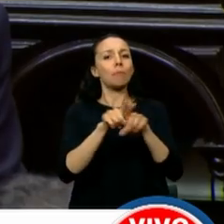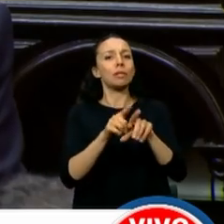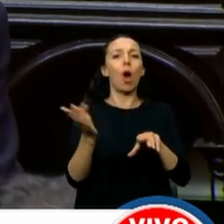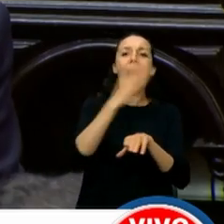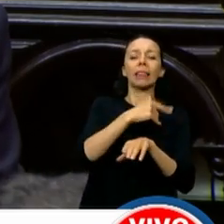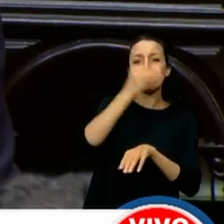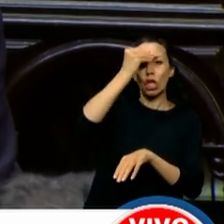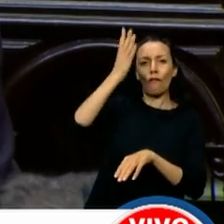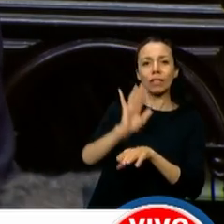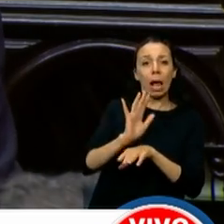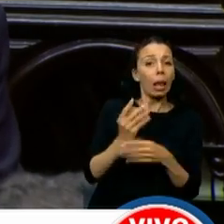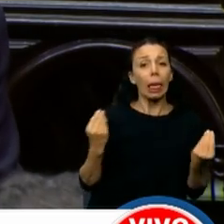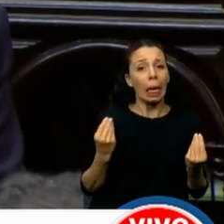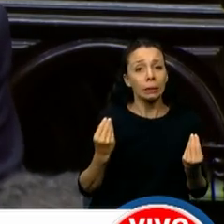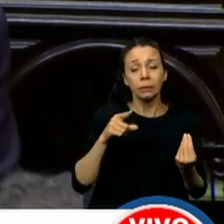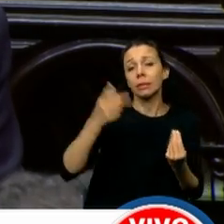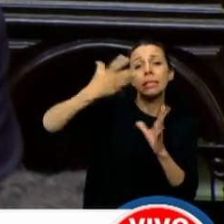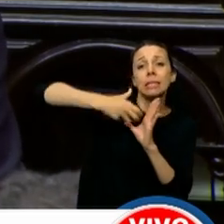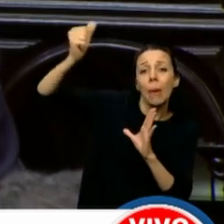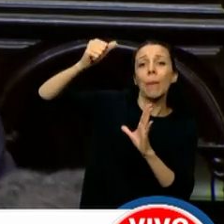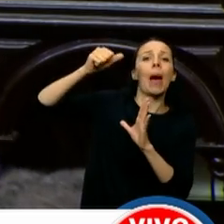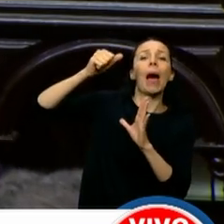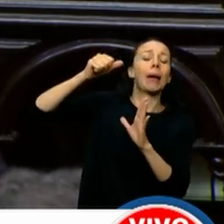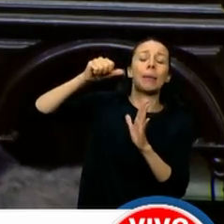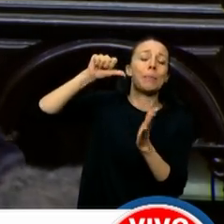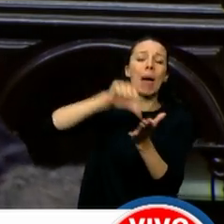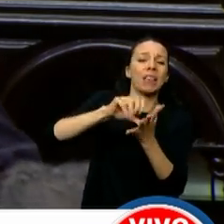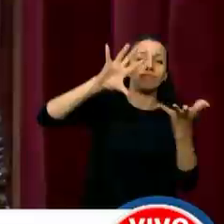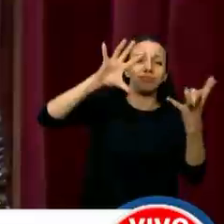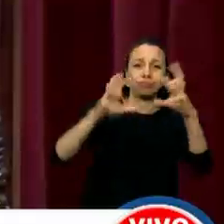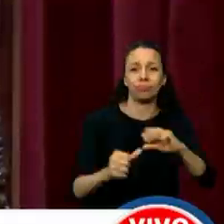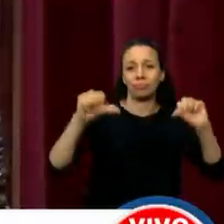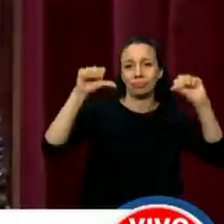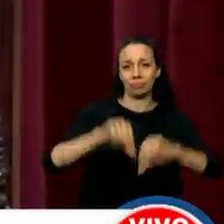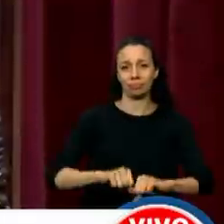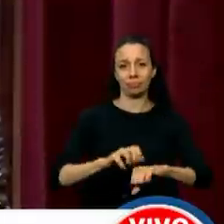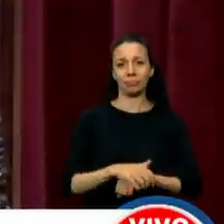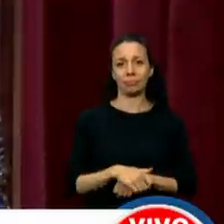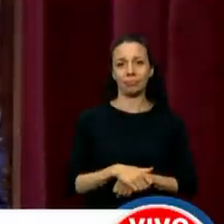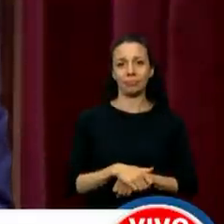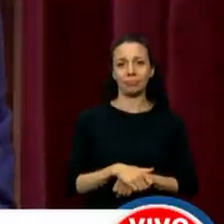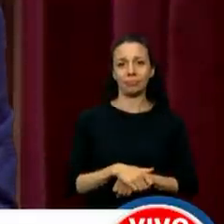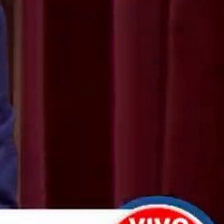oficialismo que llevara el país al cabo y ahora mismo gracias señor presidente gracias diputado